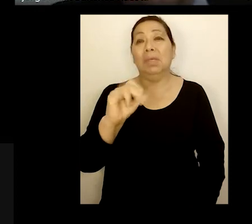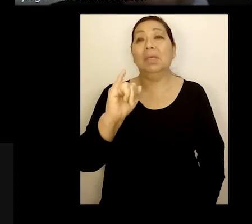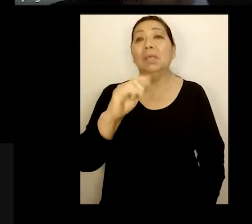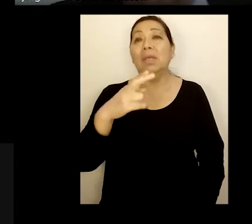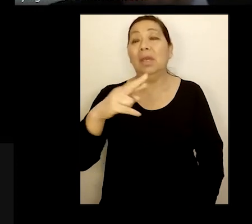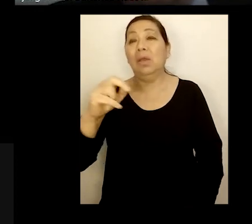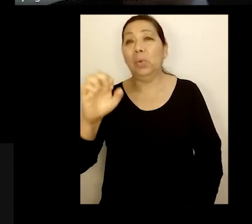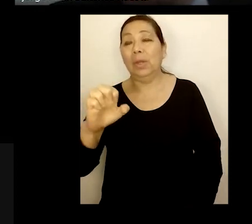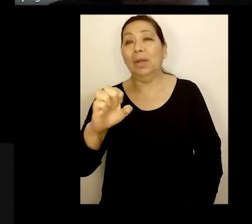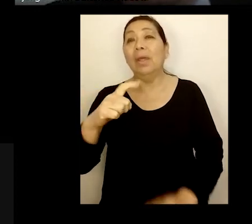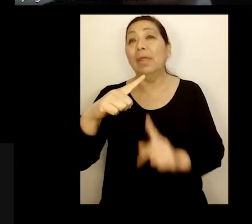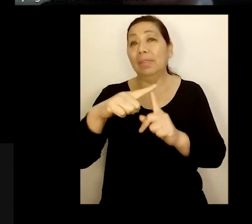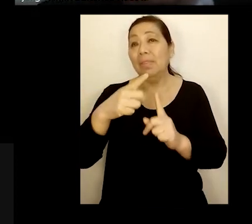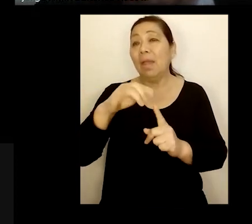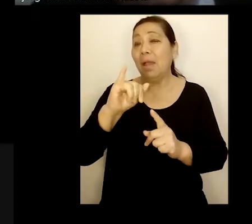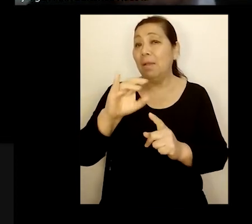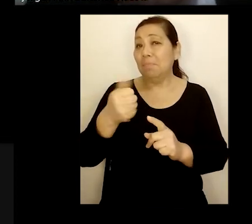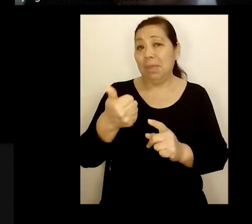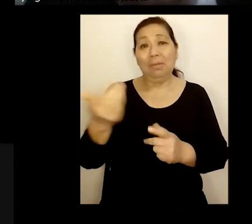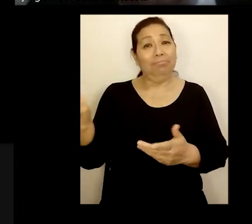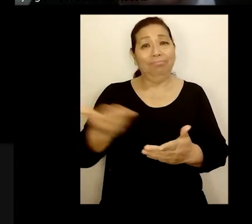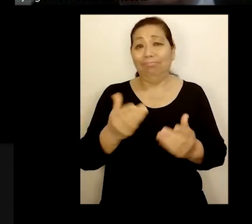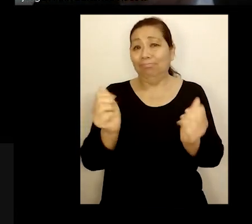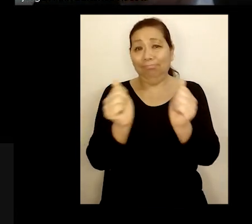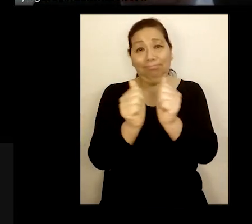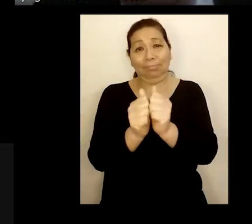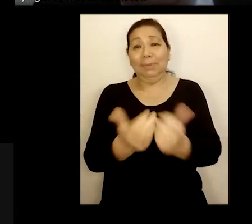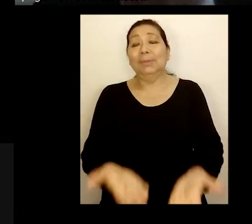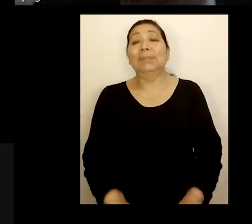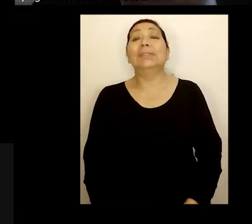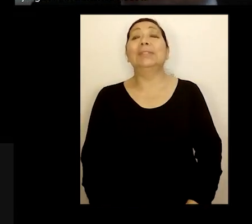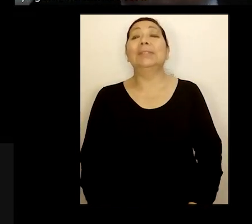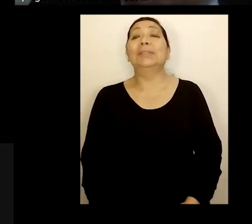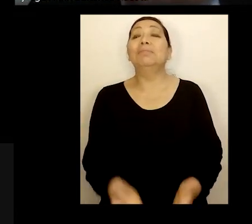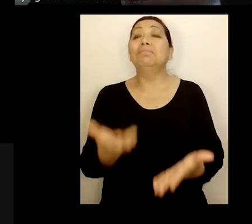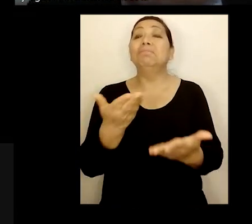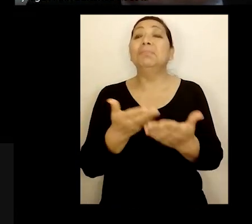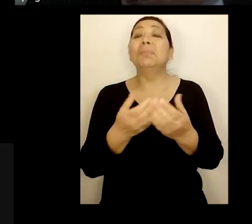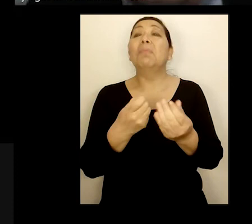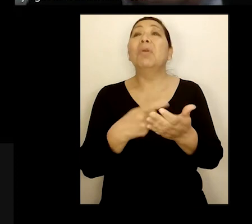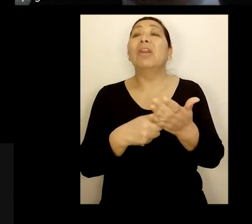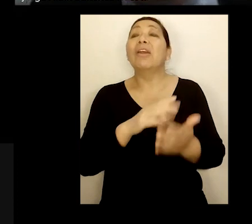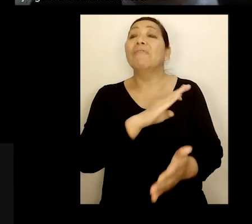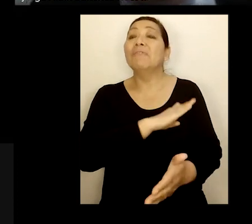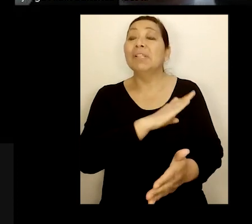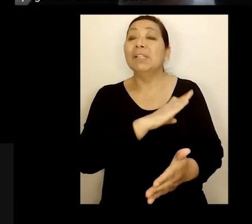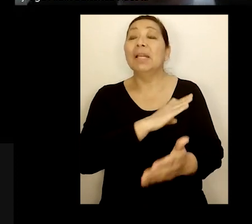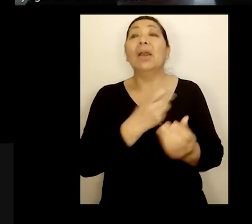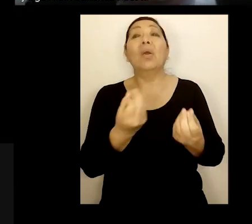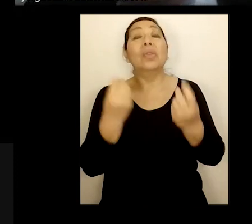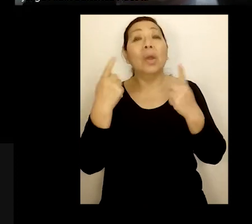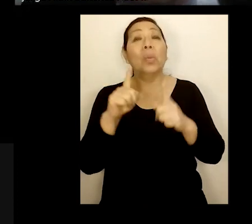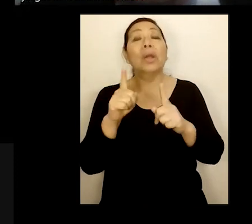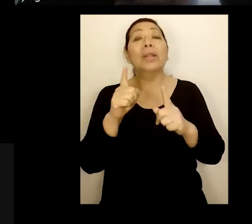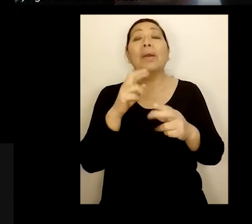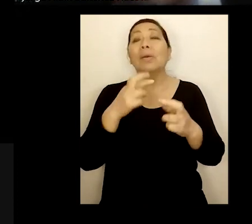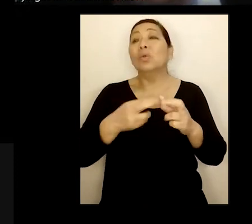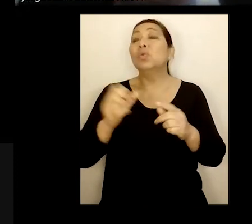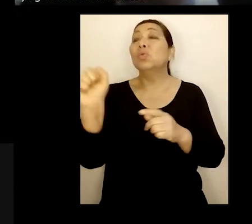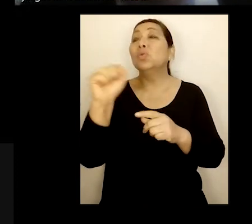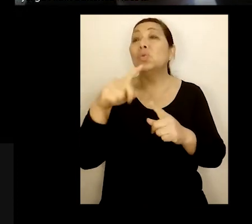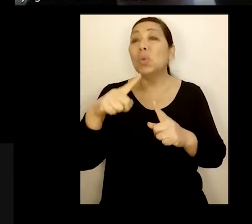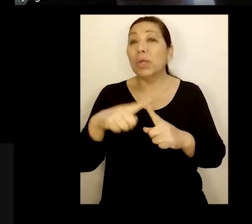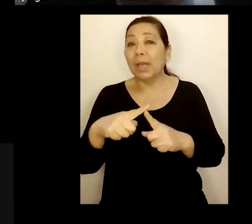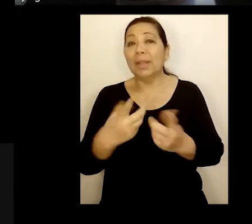Ante dicha resolución, todos interponen recurso de apelación, interpone recurso de apelación la Fiscalía, interpone recurso de apelación